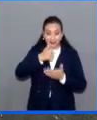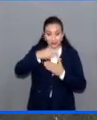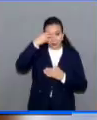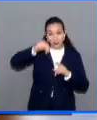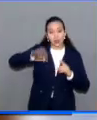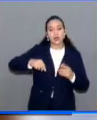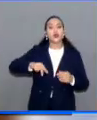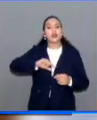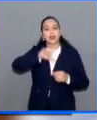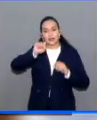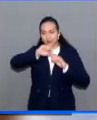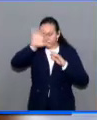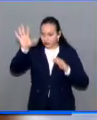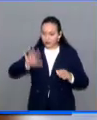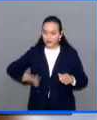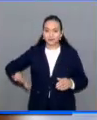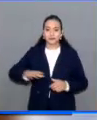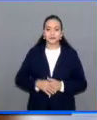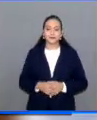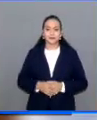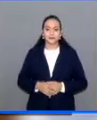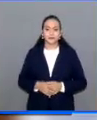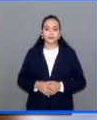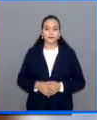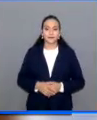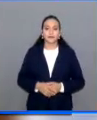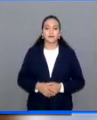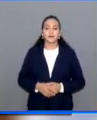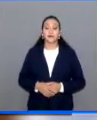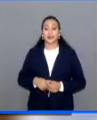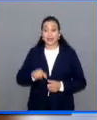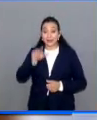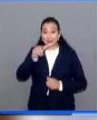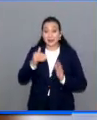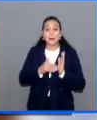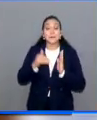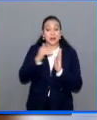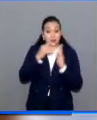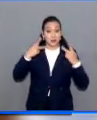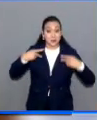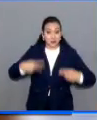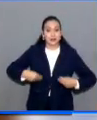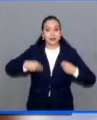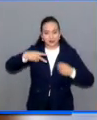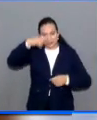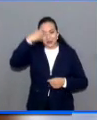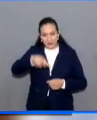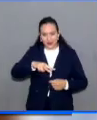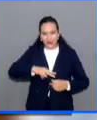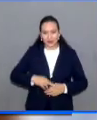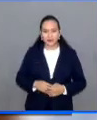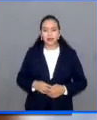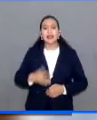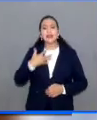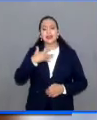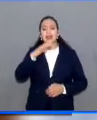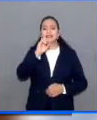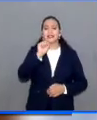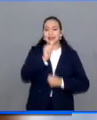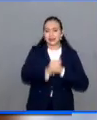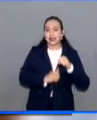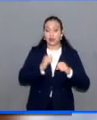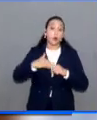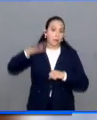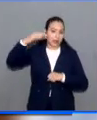global. Actualmente, más de 17 millones de mexicanas y mexicanos tienen 60 años o más, casi 13%